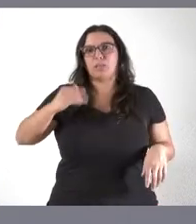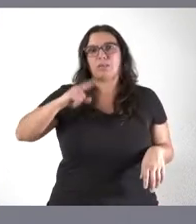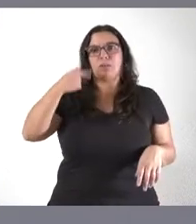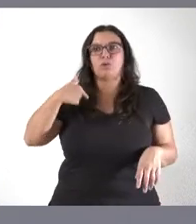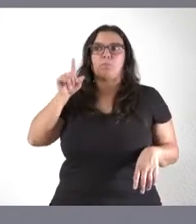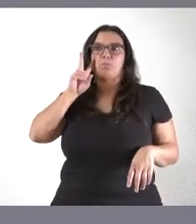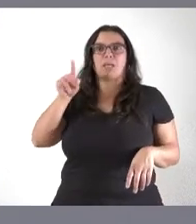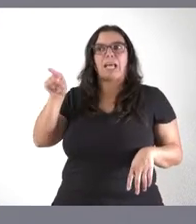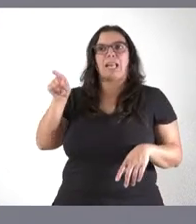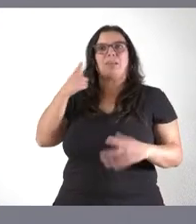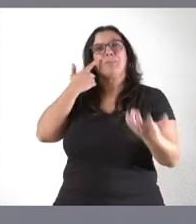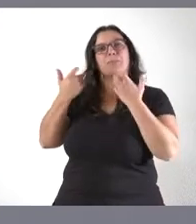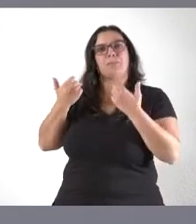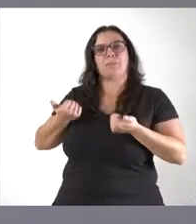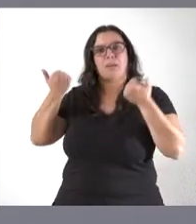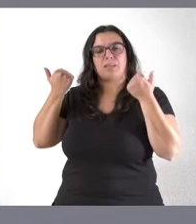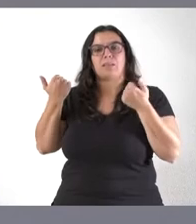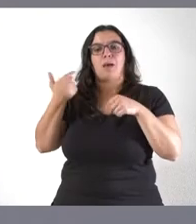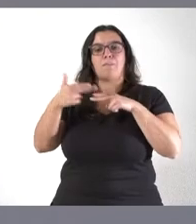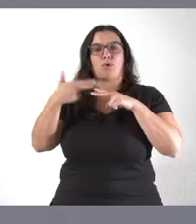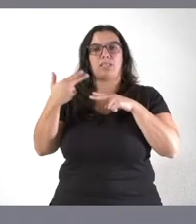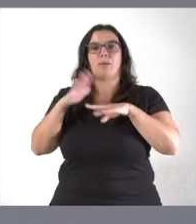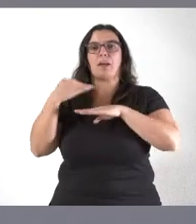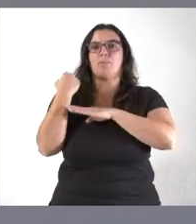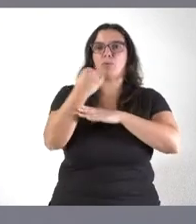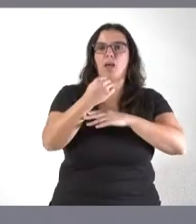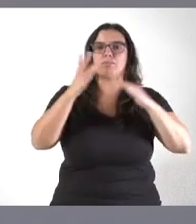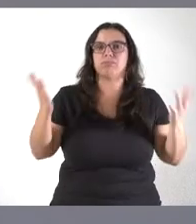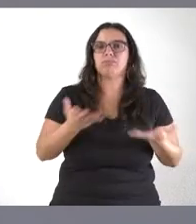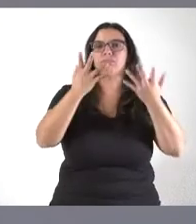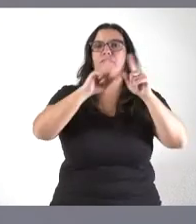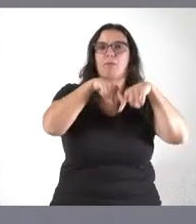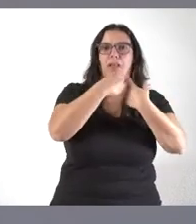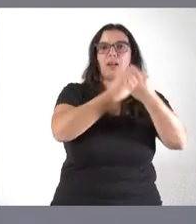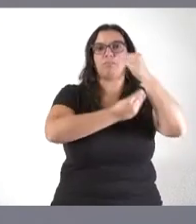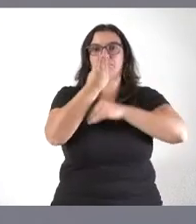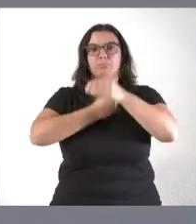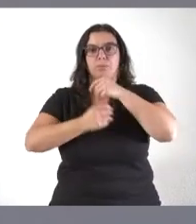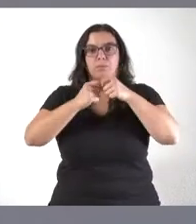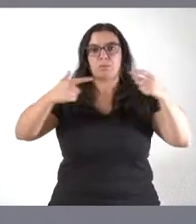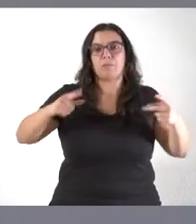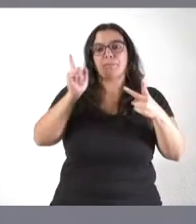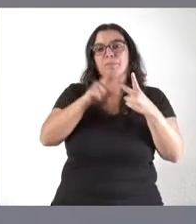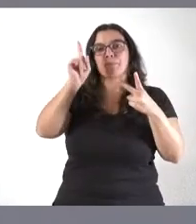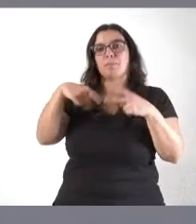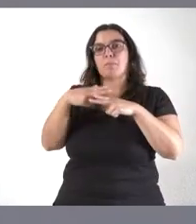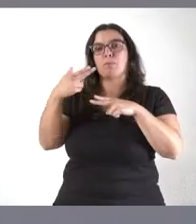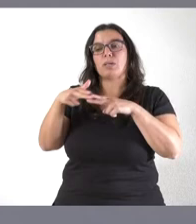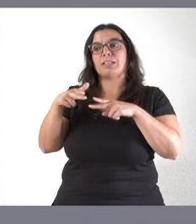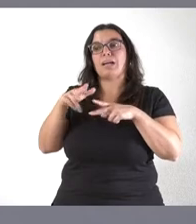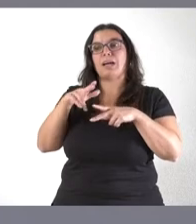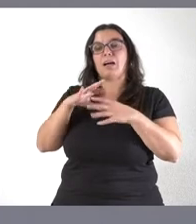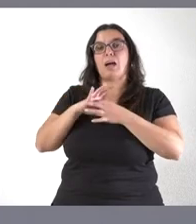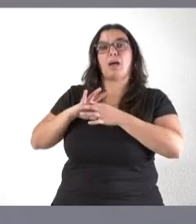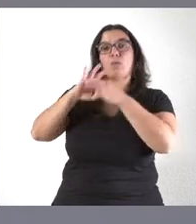vi que el debatió ayer no una política favorable a la familia y a la natalidad la que coincidimos y una política favorable en el ámbito europea